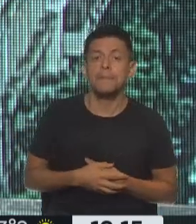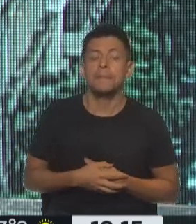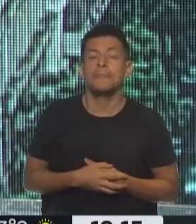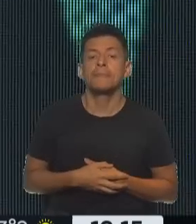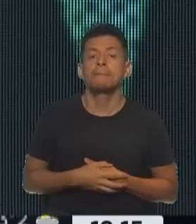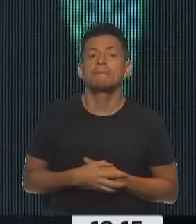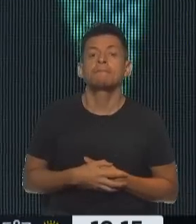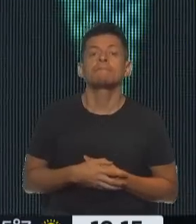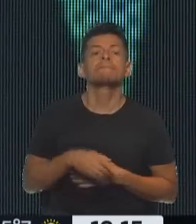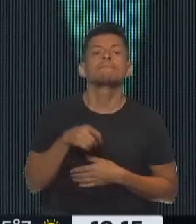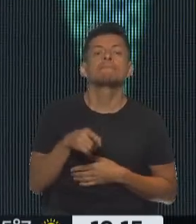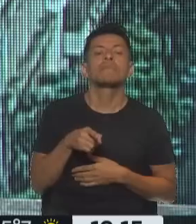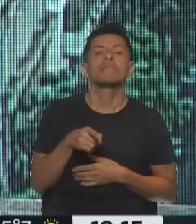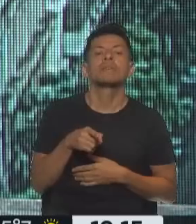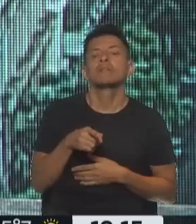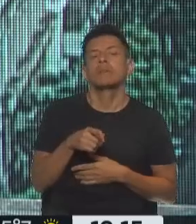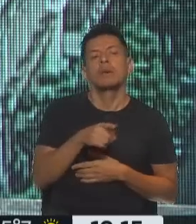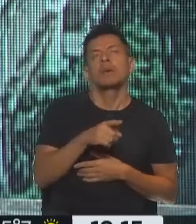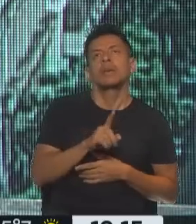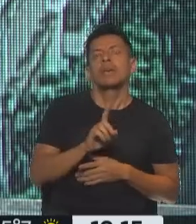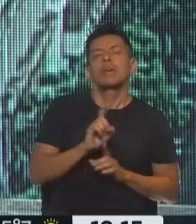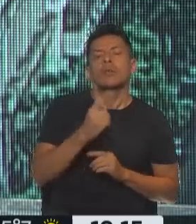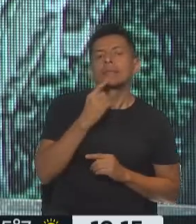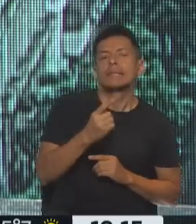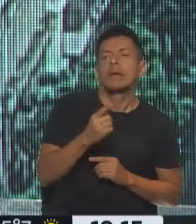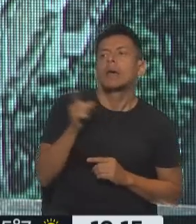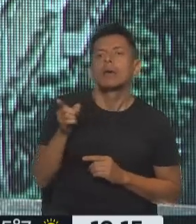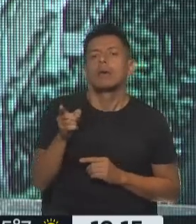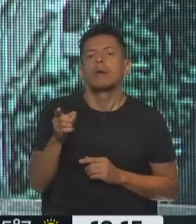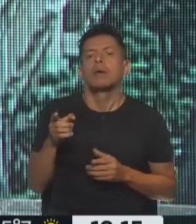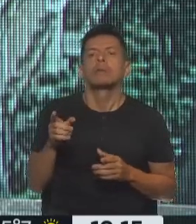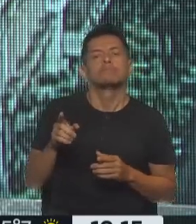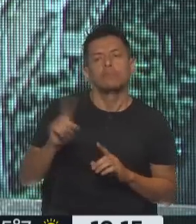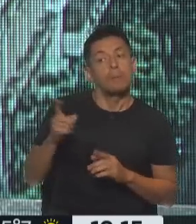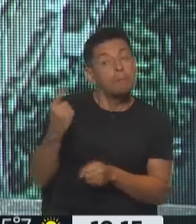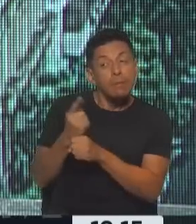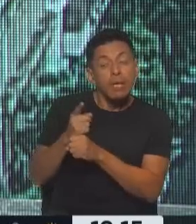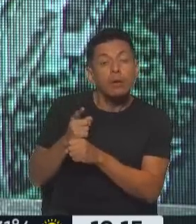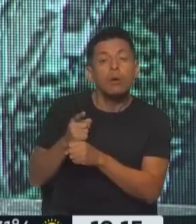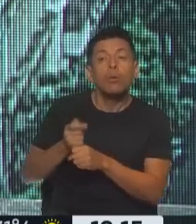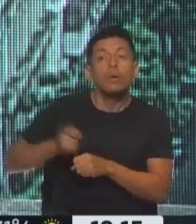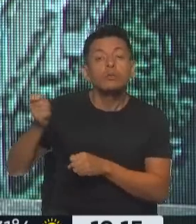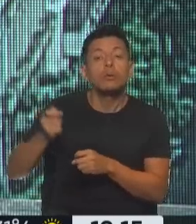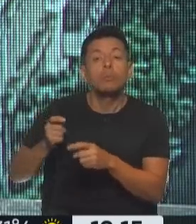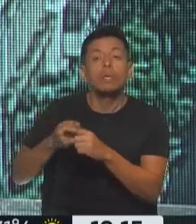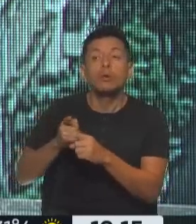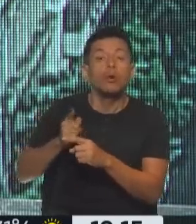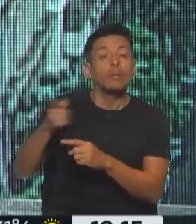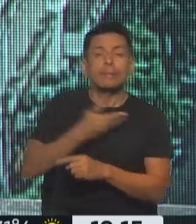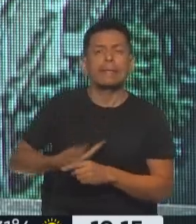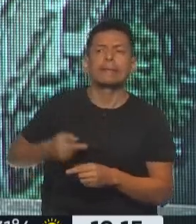levanten los pedidos de juicio político con el presidente, nosotros no. Y sacamos leyes en común con ellos. O sea,